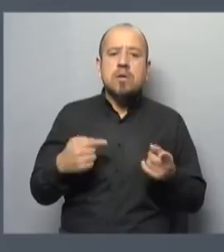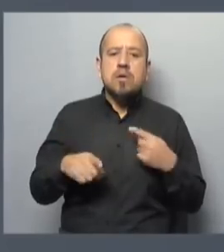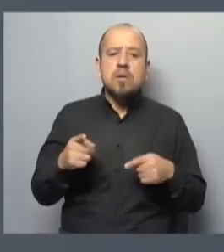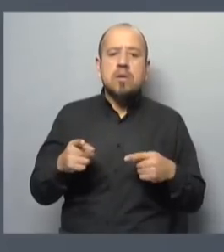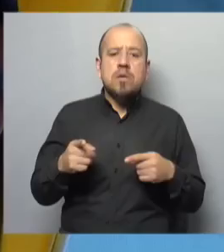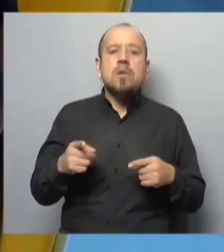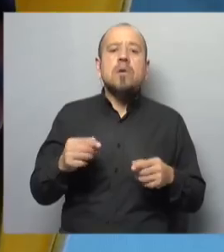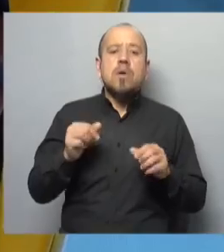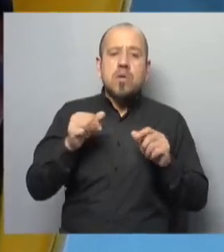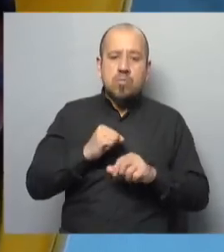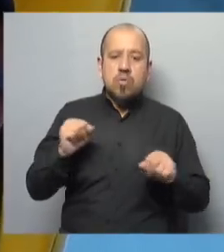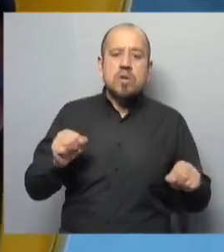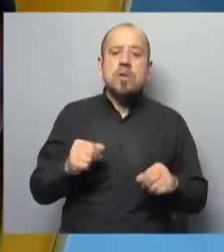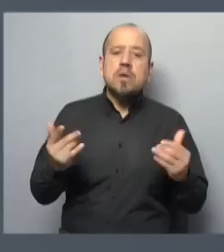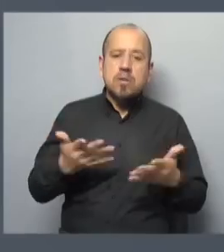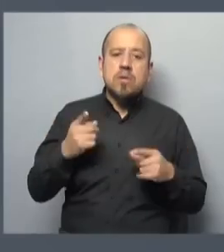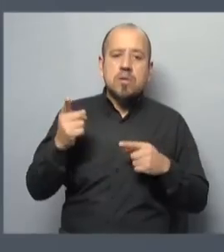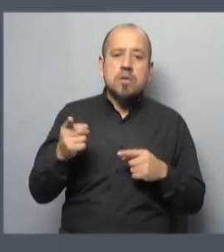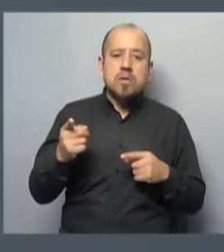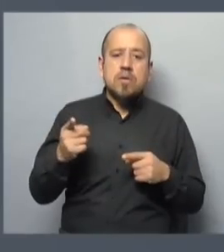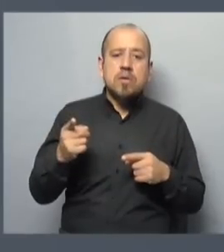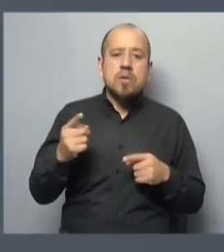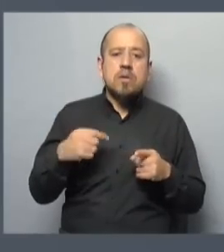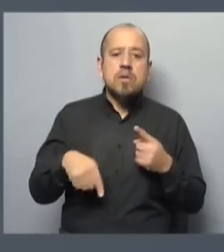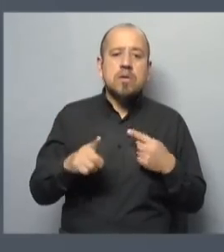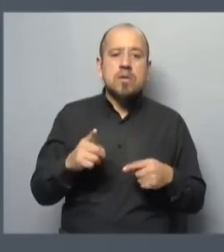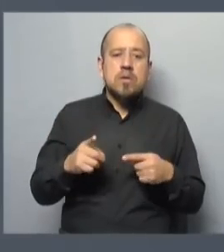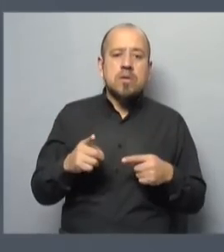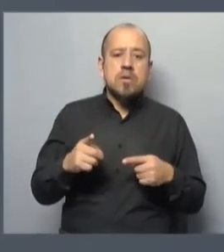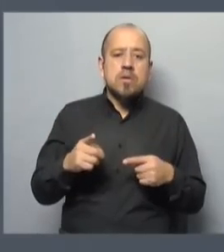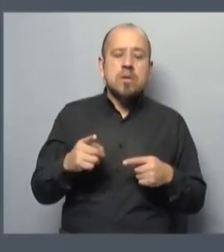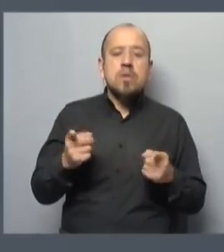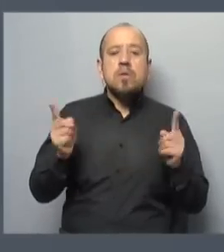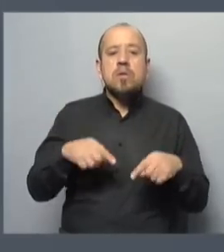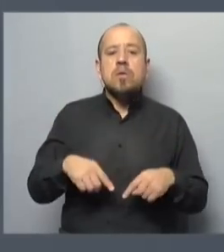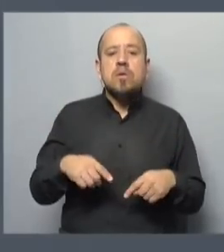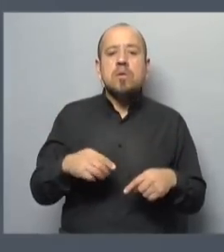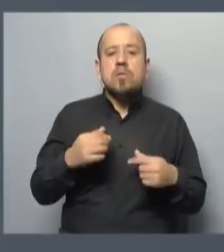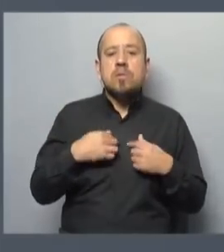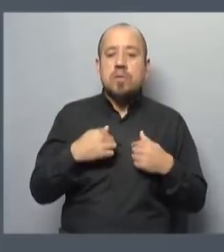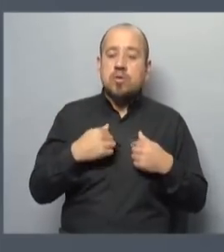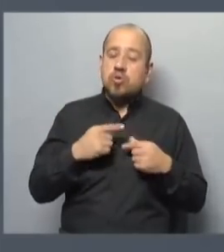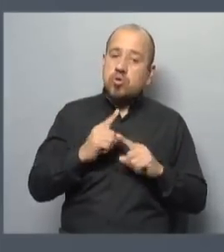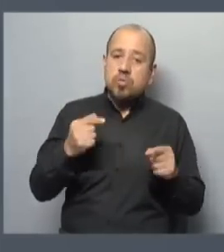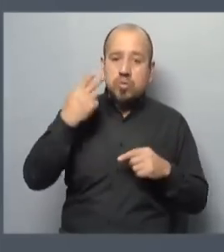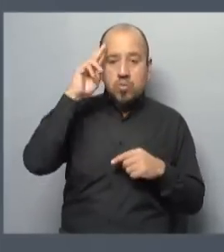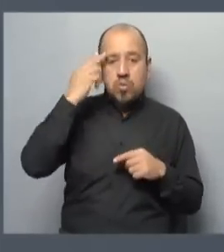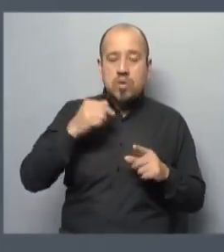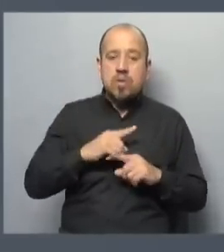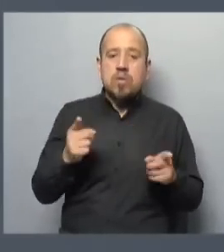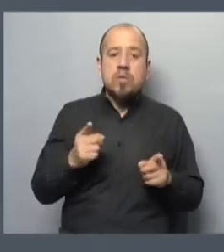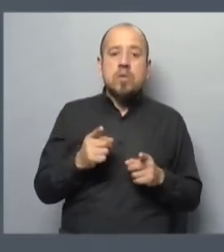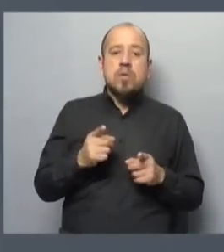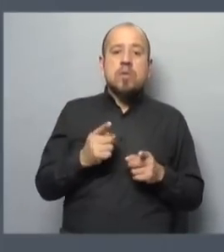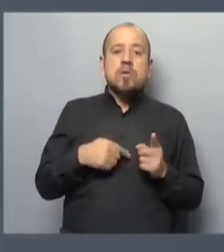nuestra ahora claro ellos y se vienen de primera es ese escándalo para nosotros no debería ser así tampoco está